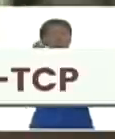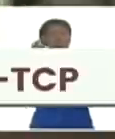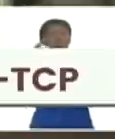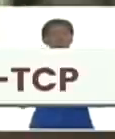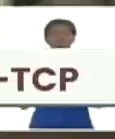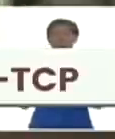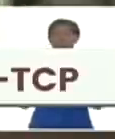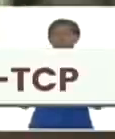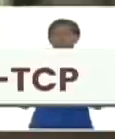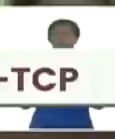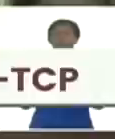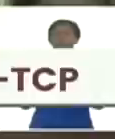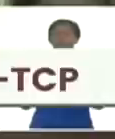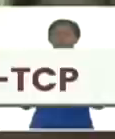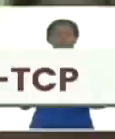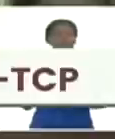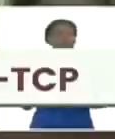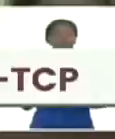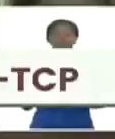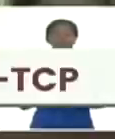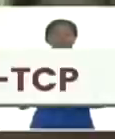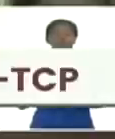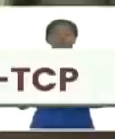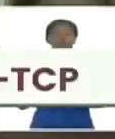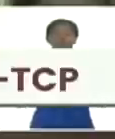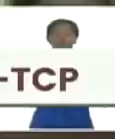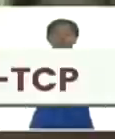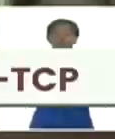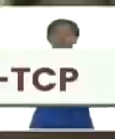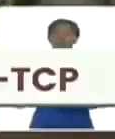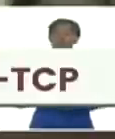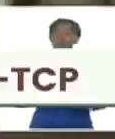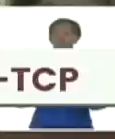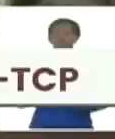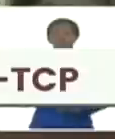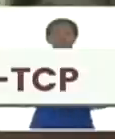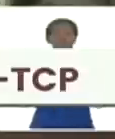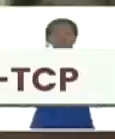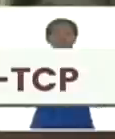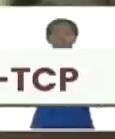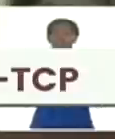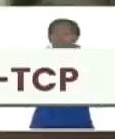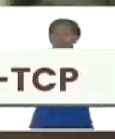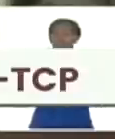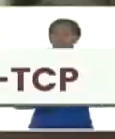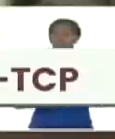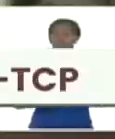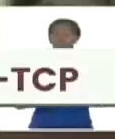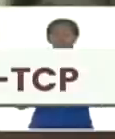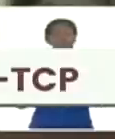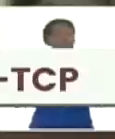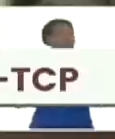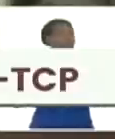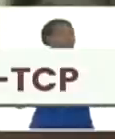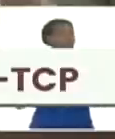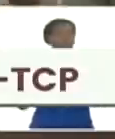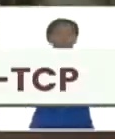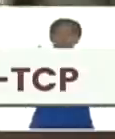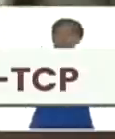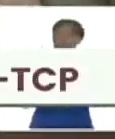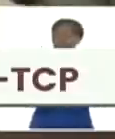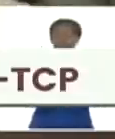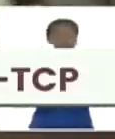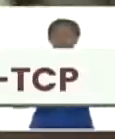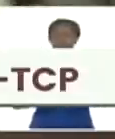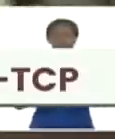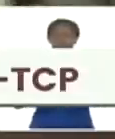dance. Tenemos sencillamente que ponernos ropas bonitas y bailar. And to see how grateful we are. Y decir cuán agradecidos estamos. That he has thrown a